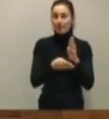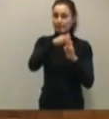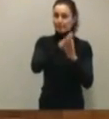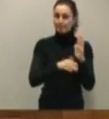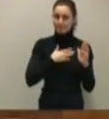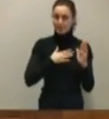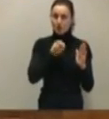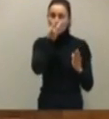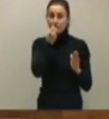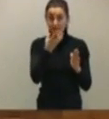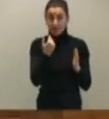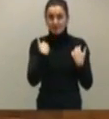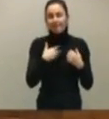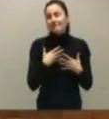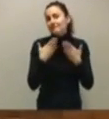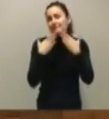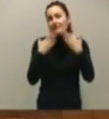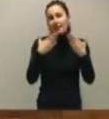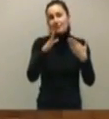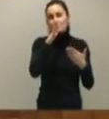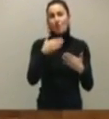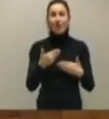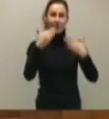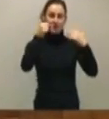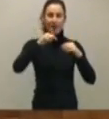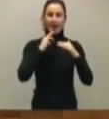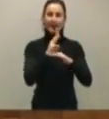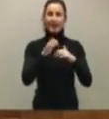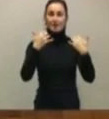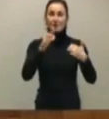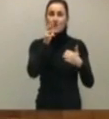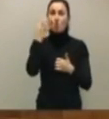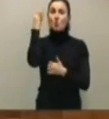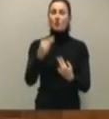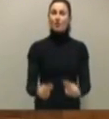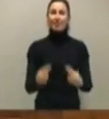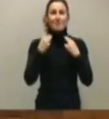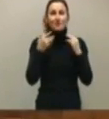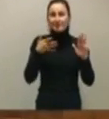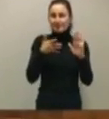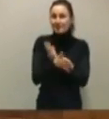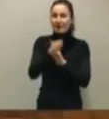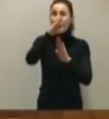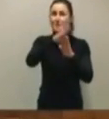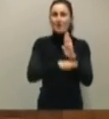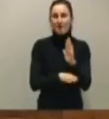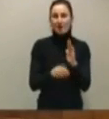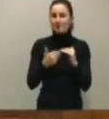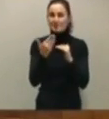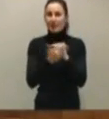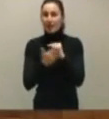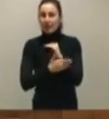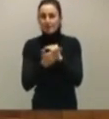cierto, agradezco efusivamente que se dediquen ustedes a publicitarlo en esta Cámara, porque siendo el único diputado es uno de los programas más